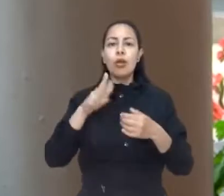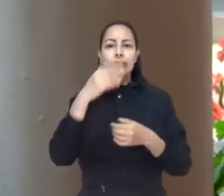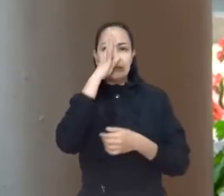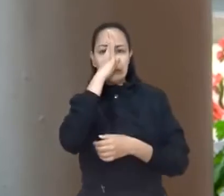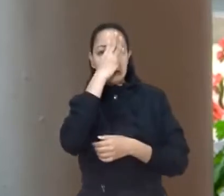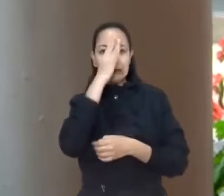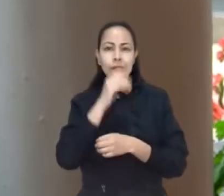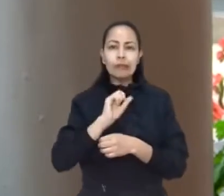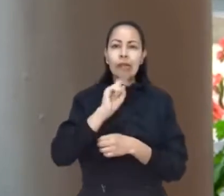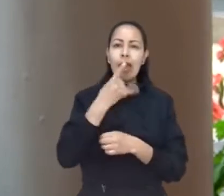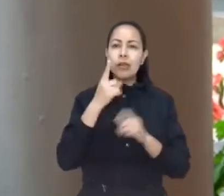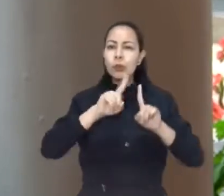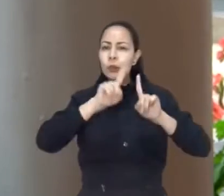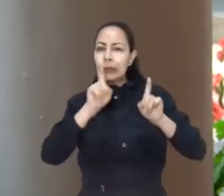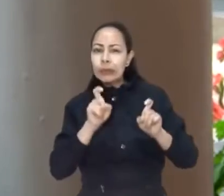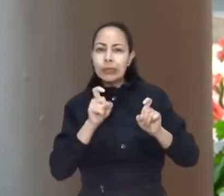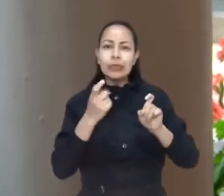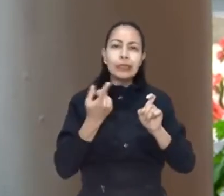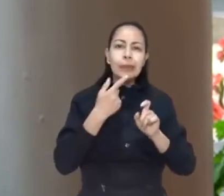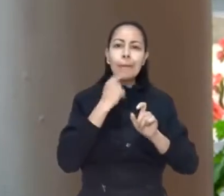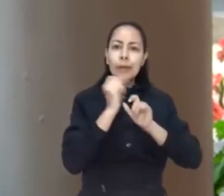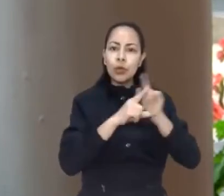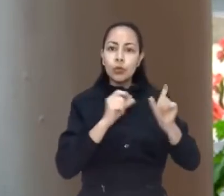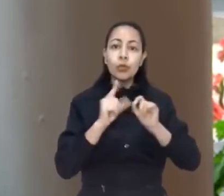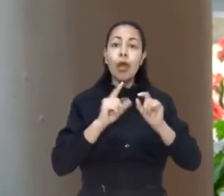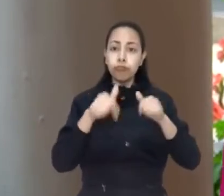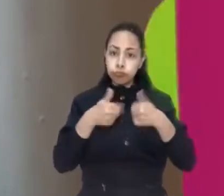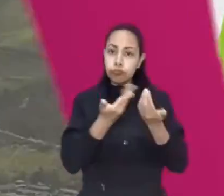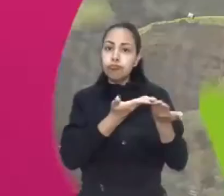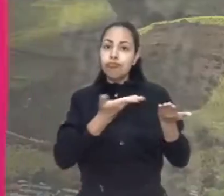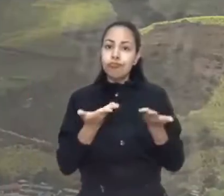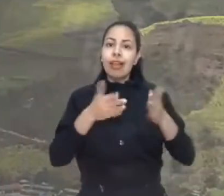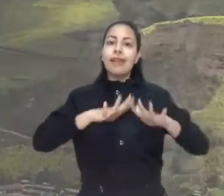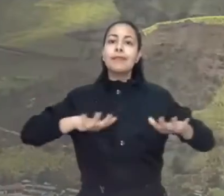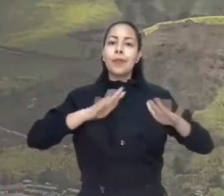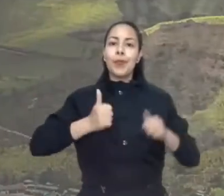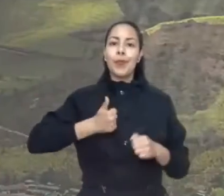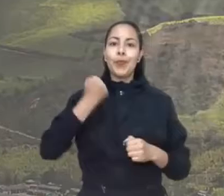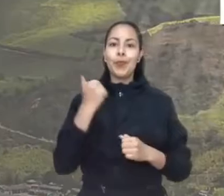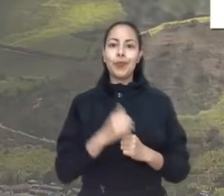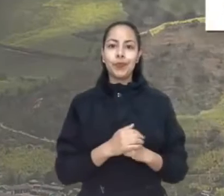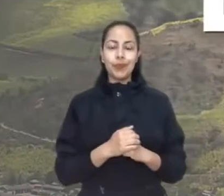preguntas al gobernador John Rojas siguiendo estos sencillos pasos.